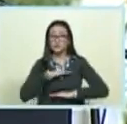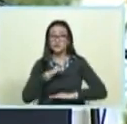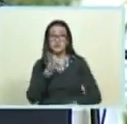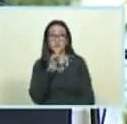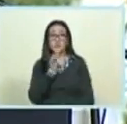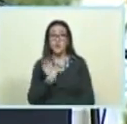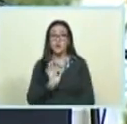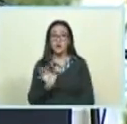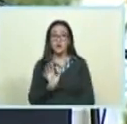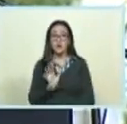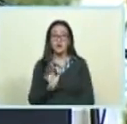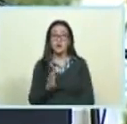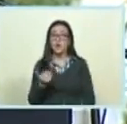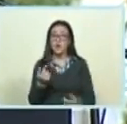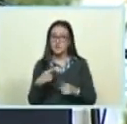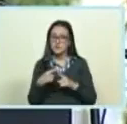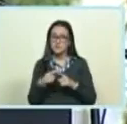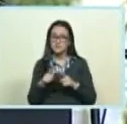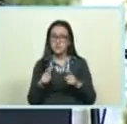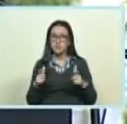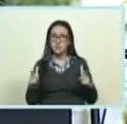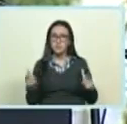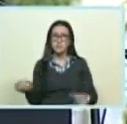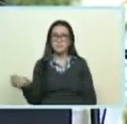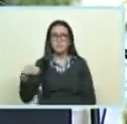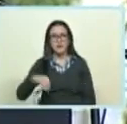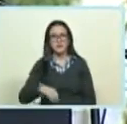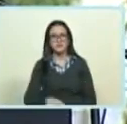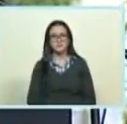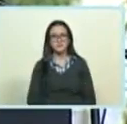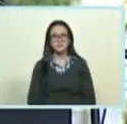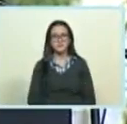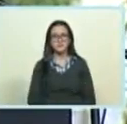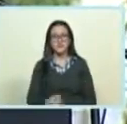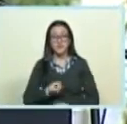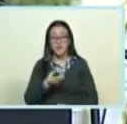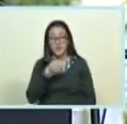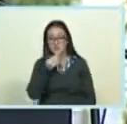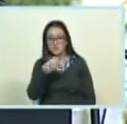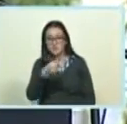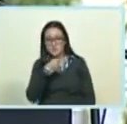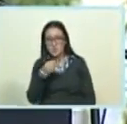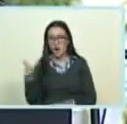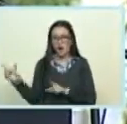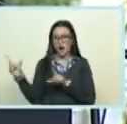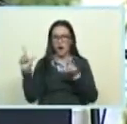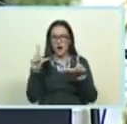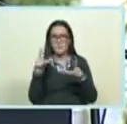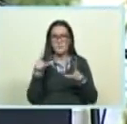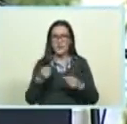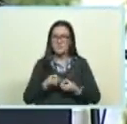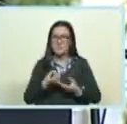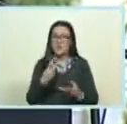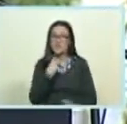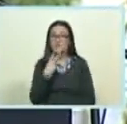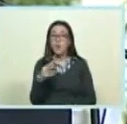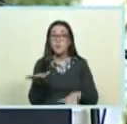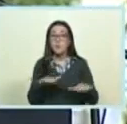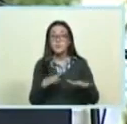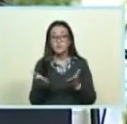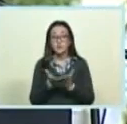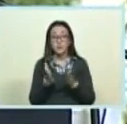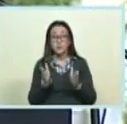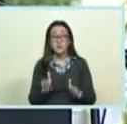suficiente. Tenemos que multiplicar y darle el micrófono, las cámaras y darle la voz al